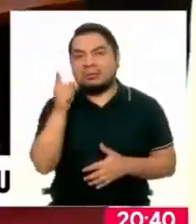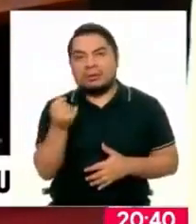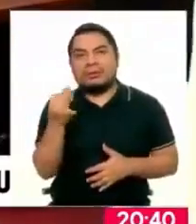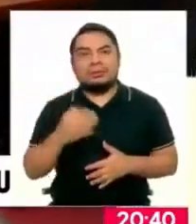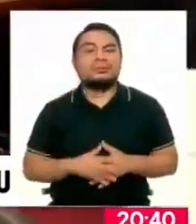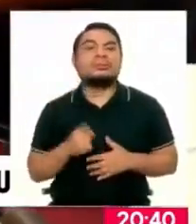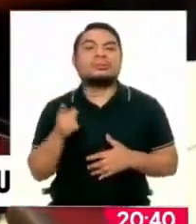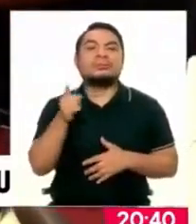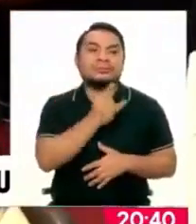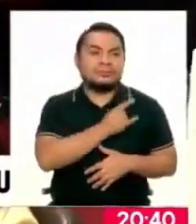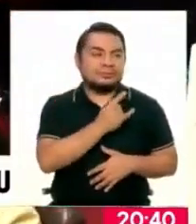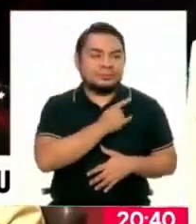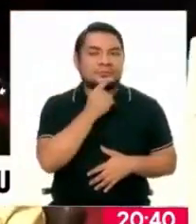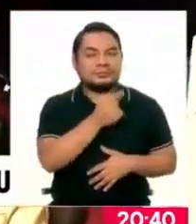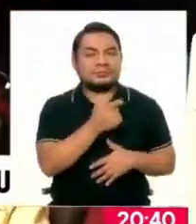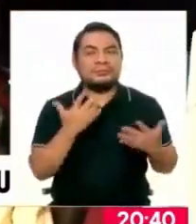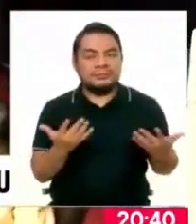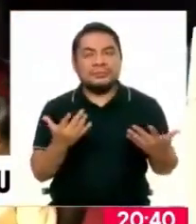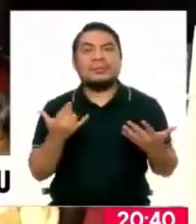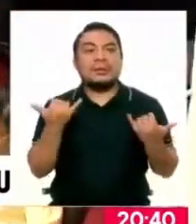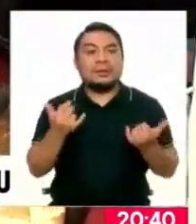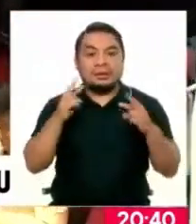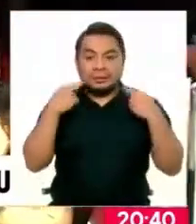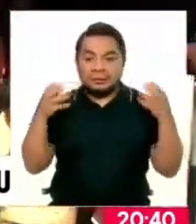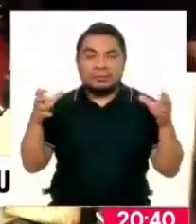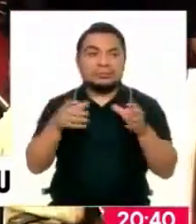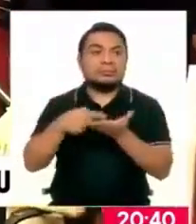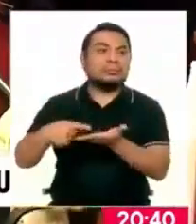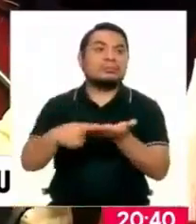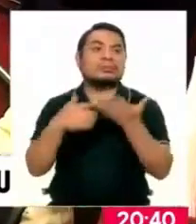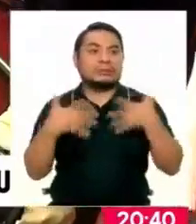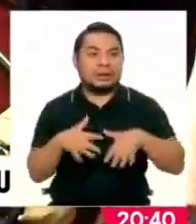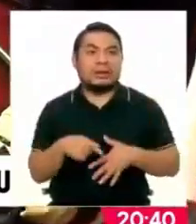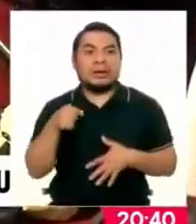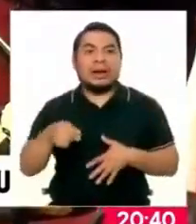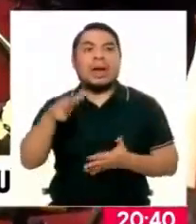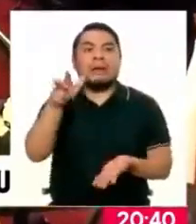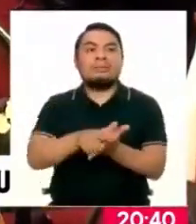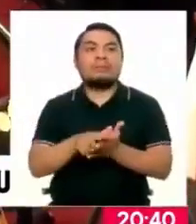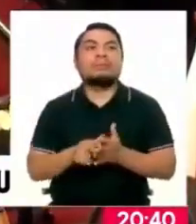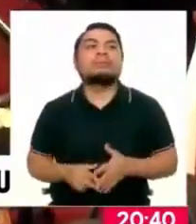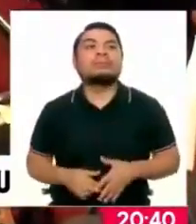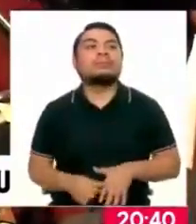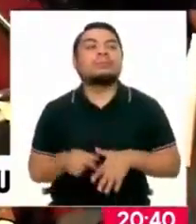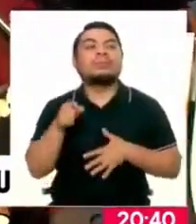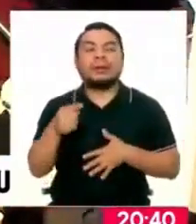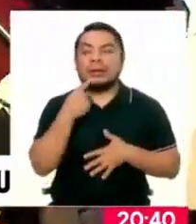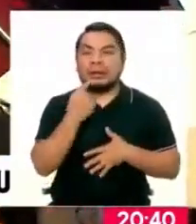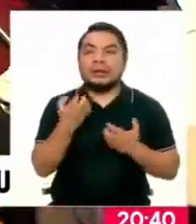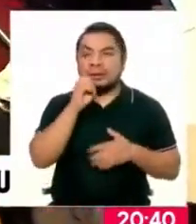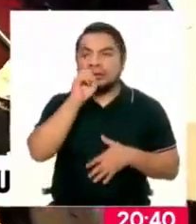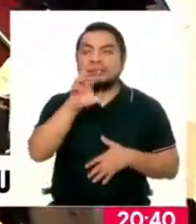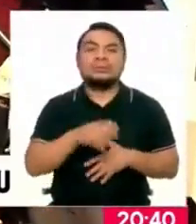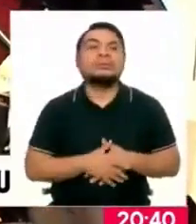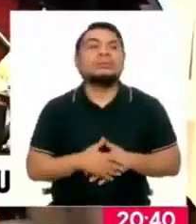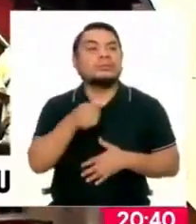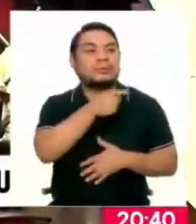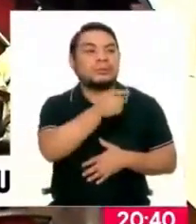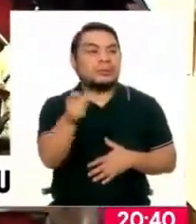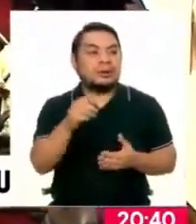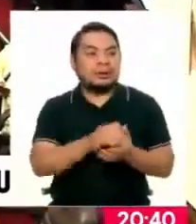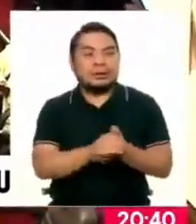las universidades, y aquí en el Pleno pues se ha dado esta aprobación. Es lo que queríamos informar, Carla,